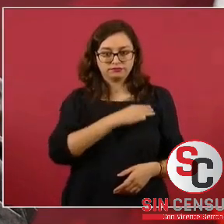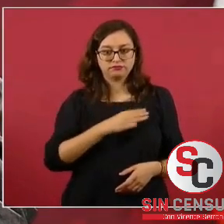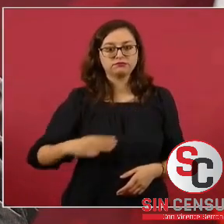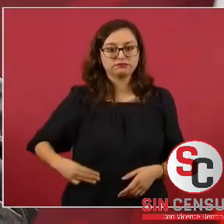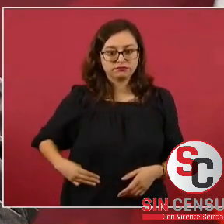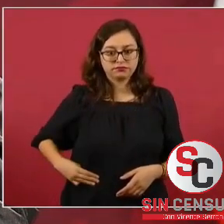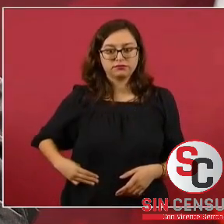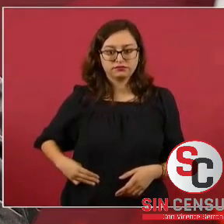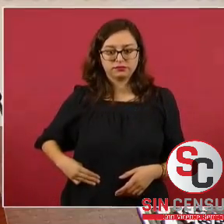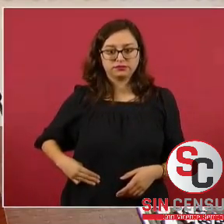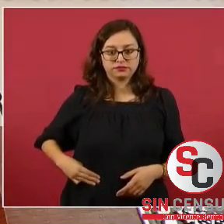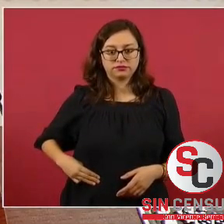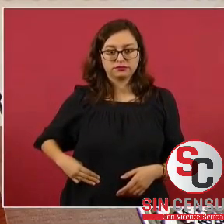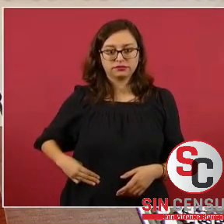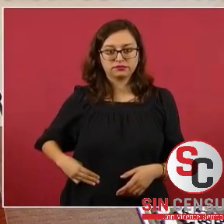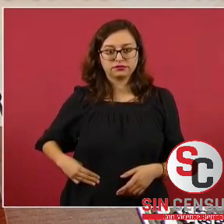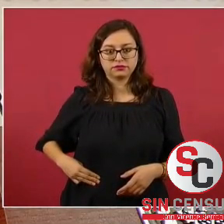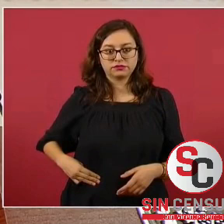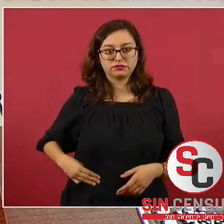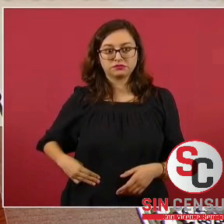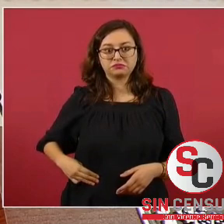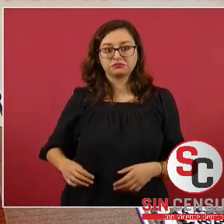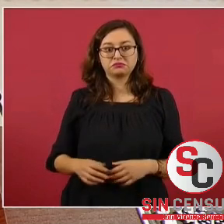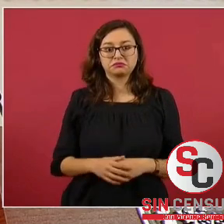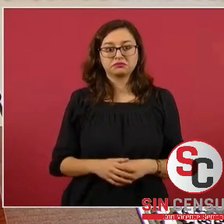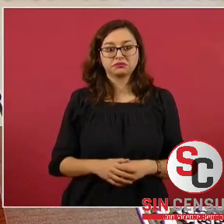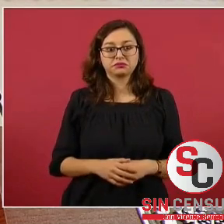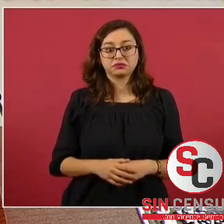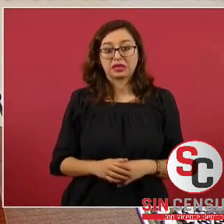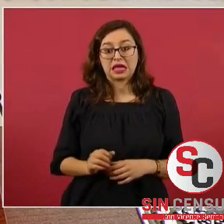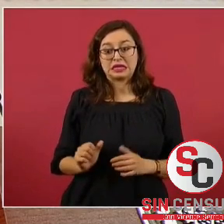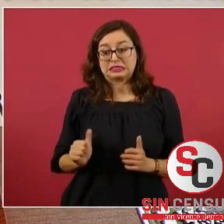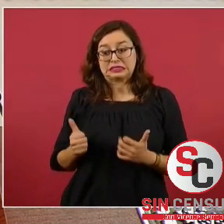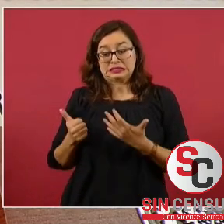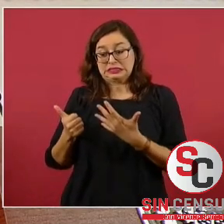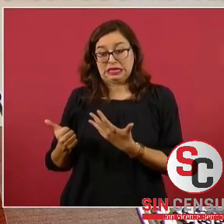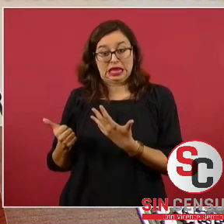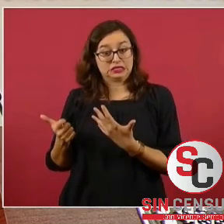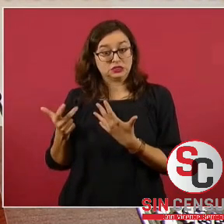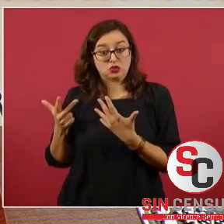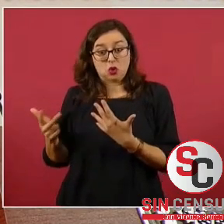municipios. Pero hay como 6 o 8